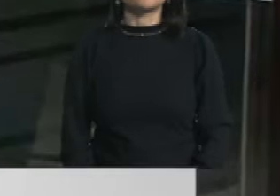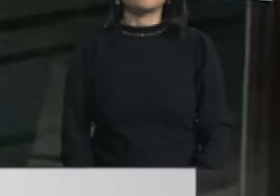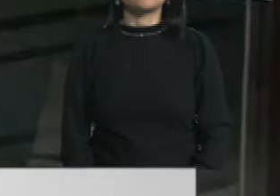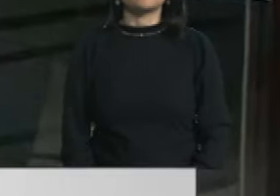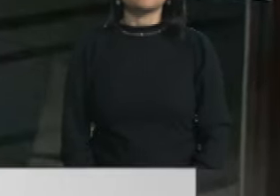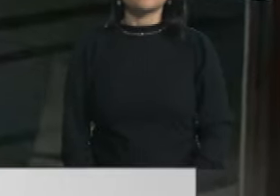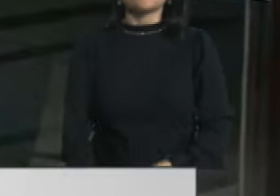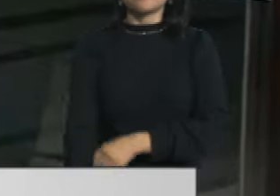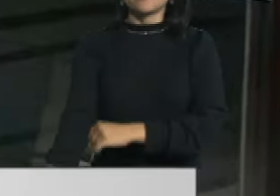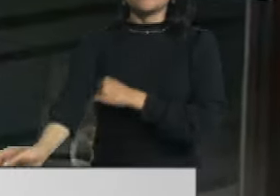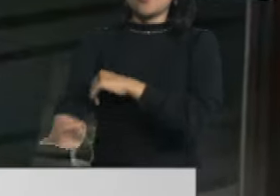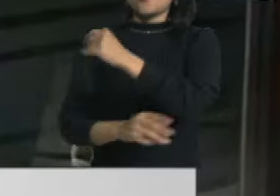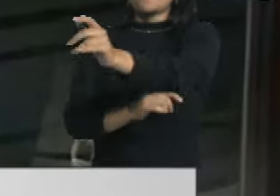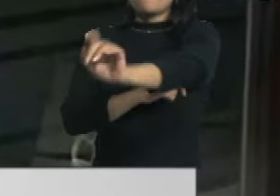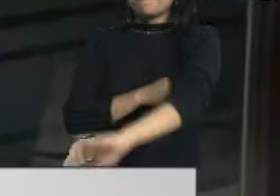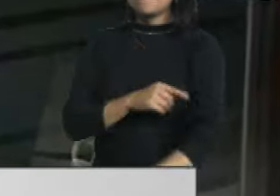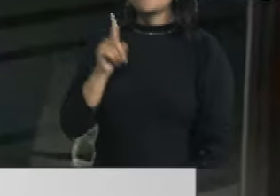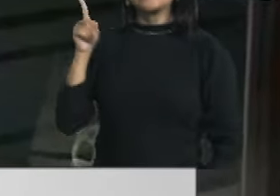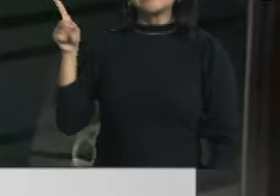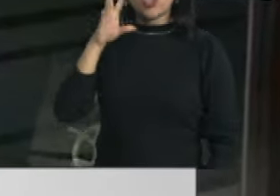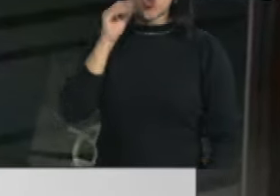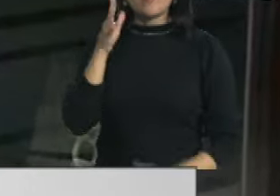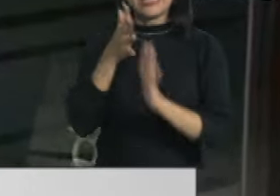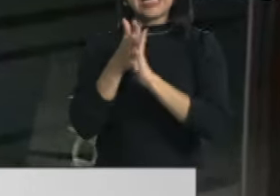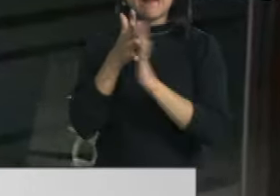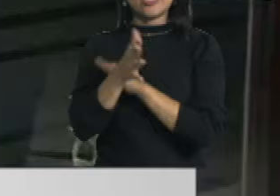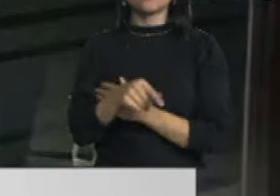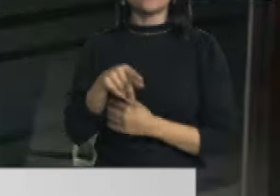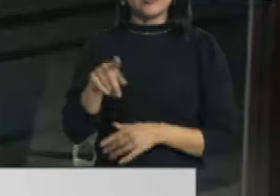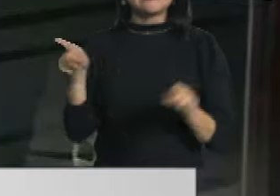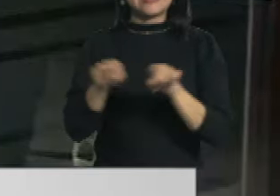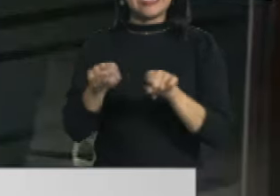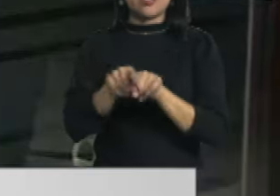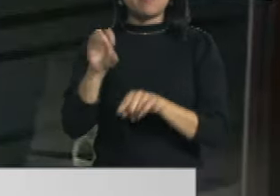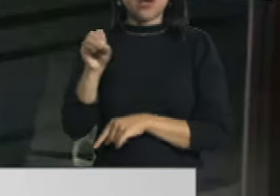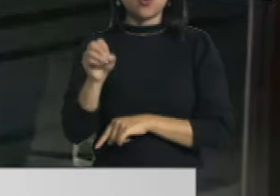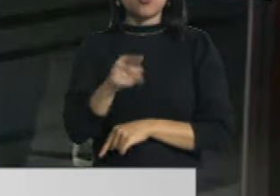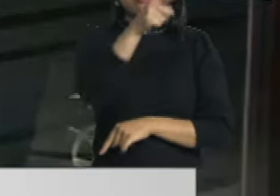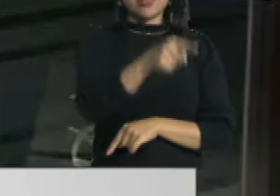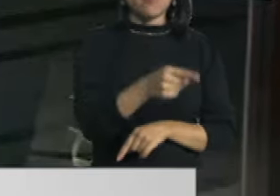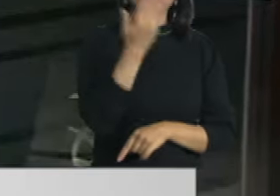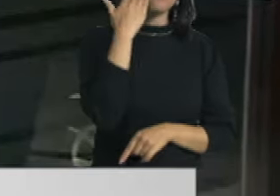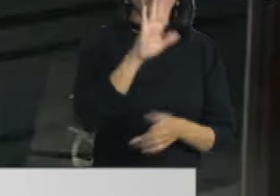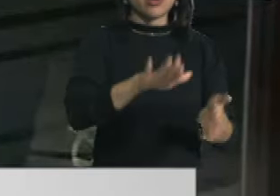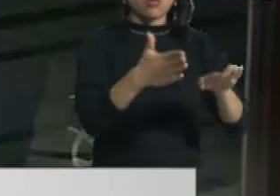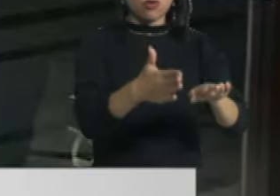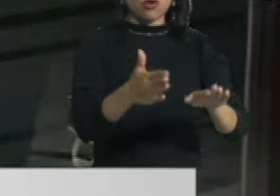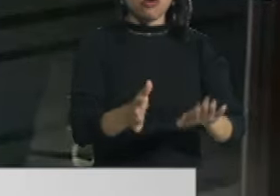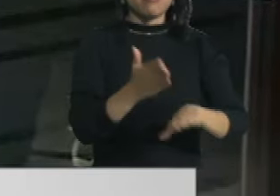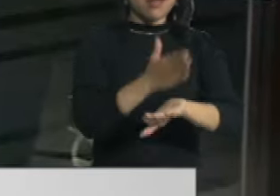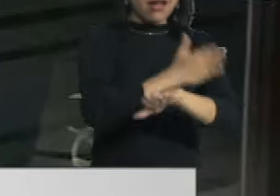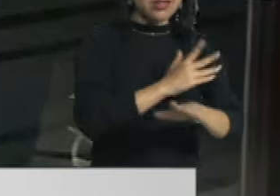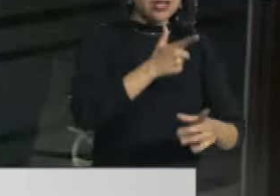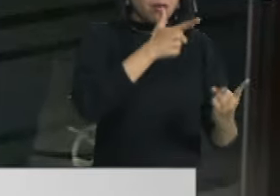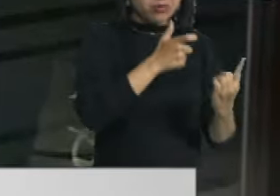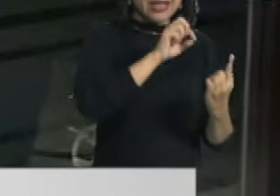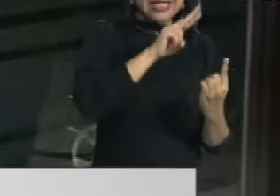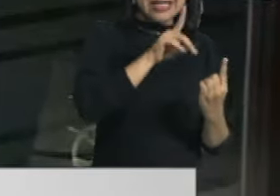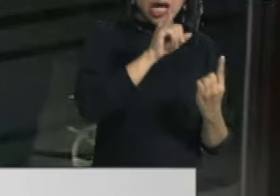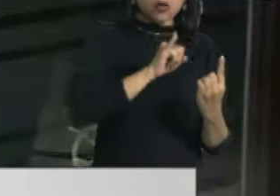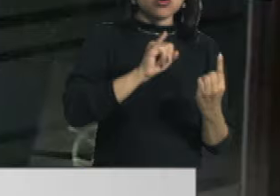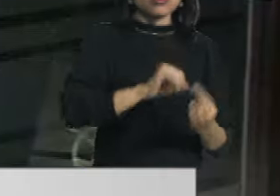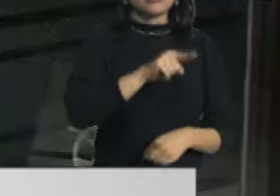Pues ahí estábamos escuchando al hermano de la mujer que falleció en medio de este operativo nacional anunciado el fin de semana, que dejó